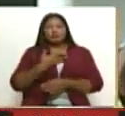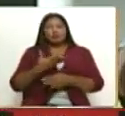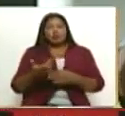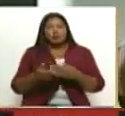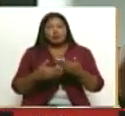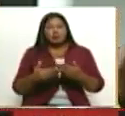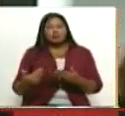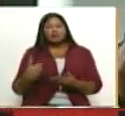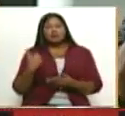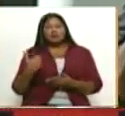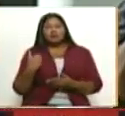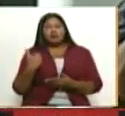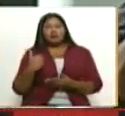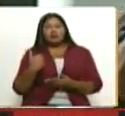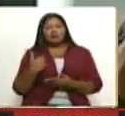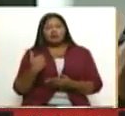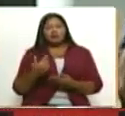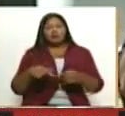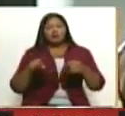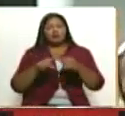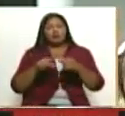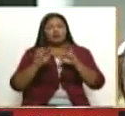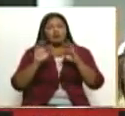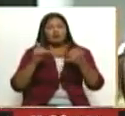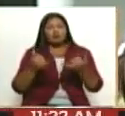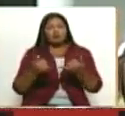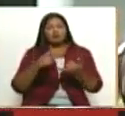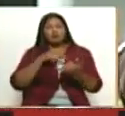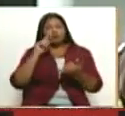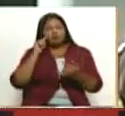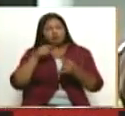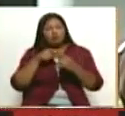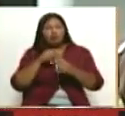sufriendo los efectos del conflicto armado.